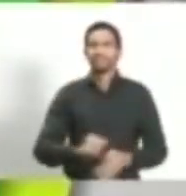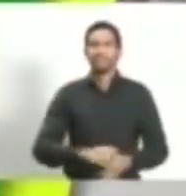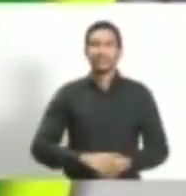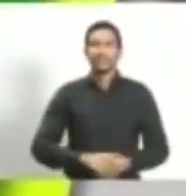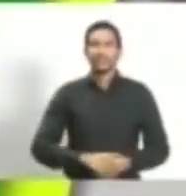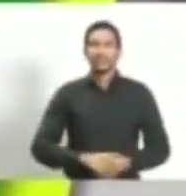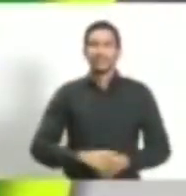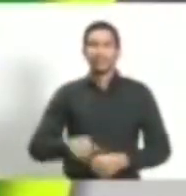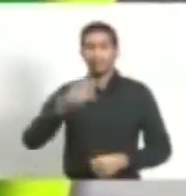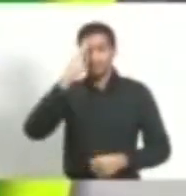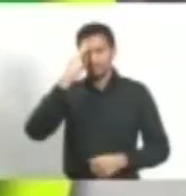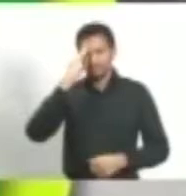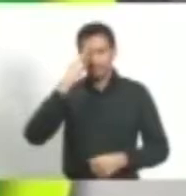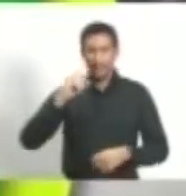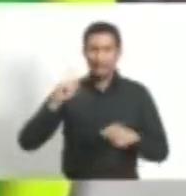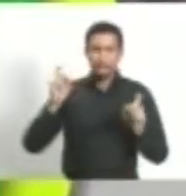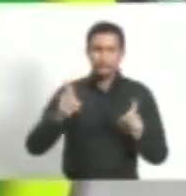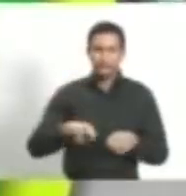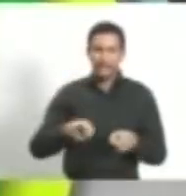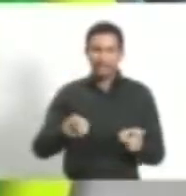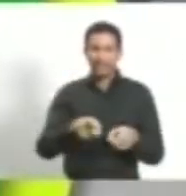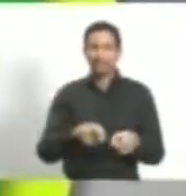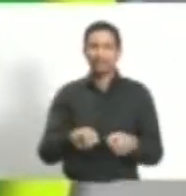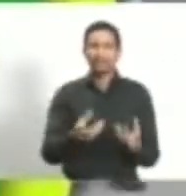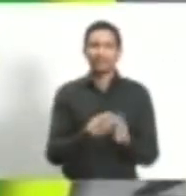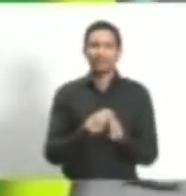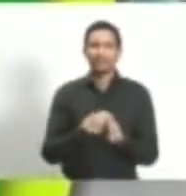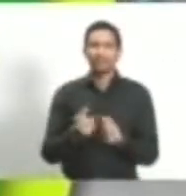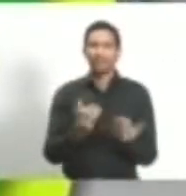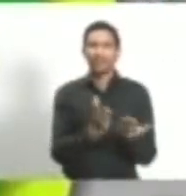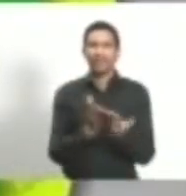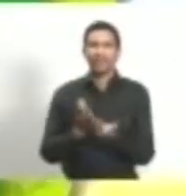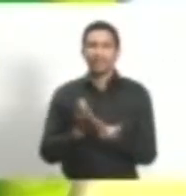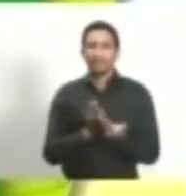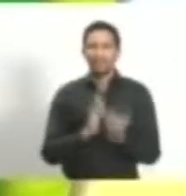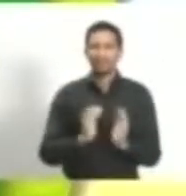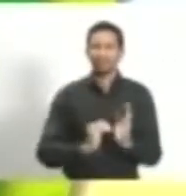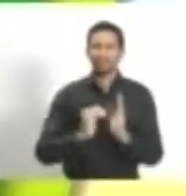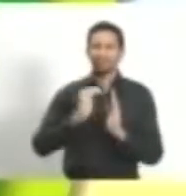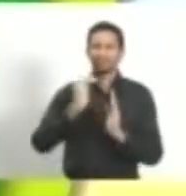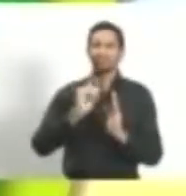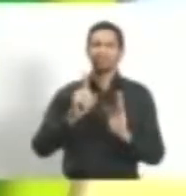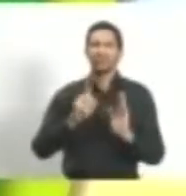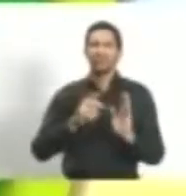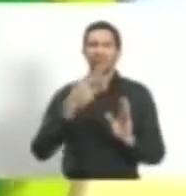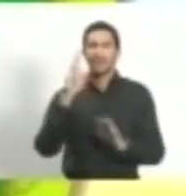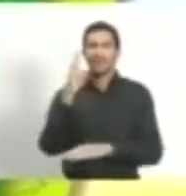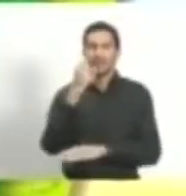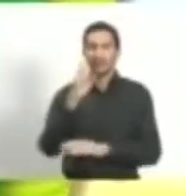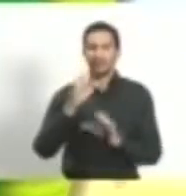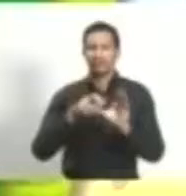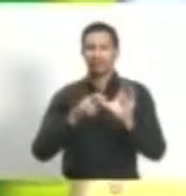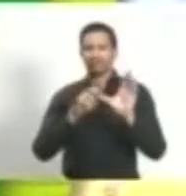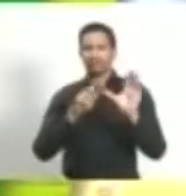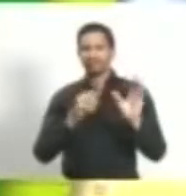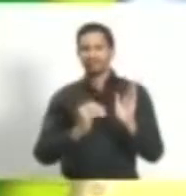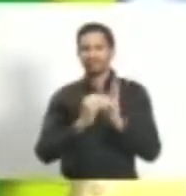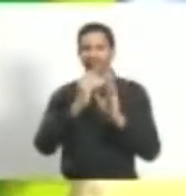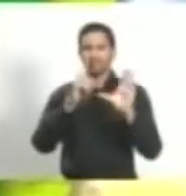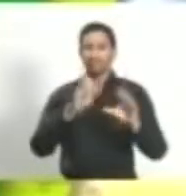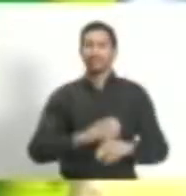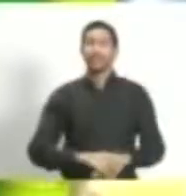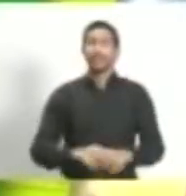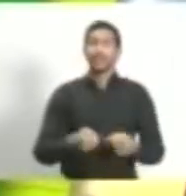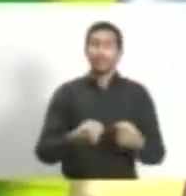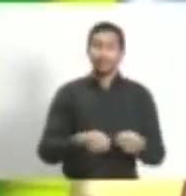de secuestradores, integrada por jóvenes estudiantes estrato 6 en Riohacha. Más de 9.500 motos inmovilizadas por